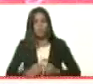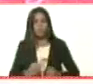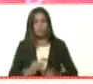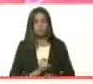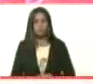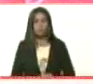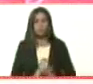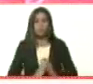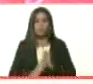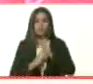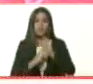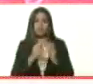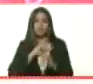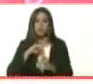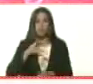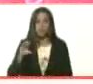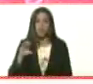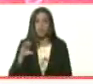para dirigir la nación,